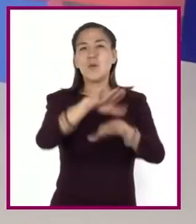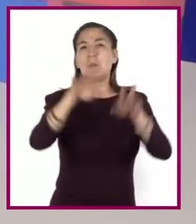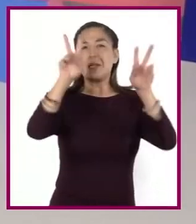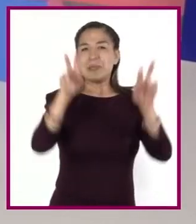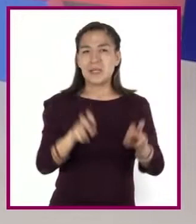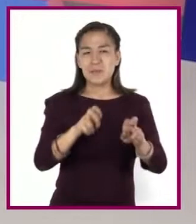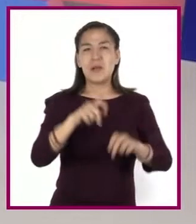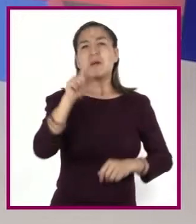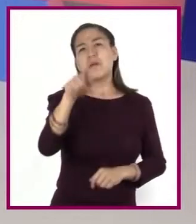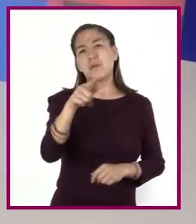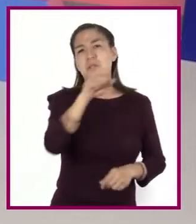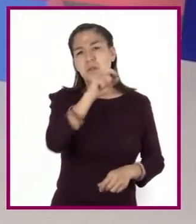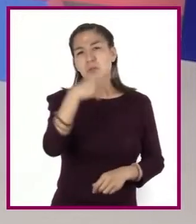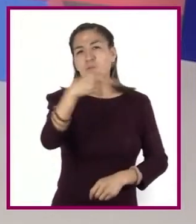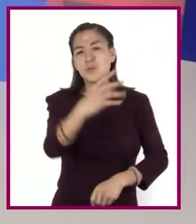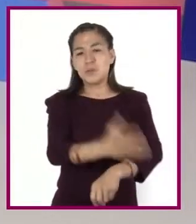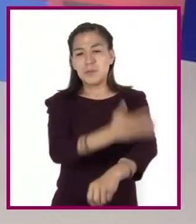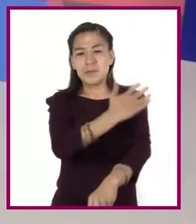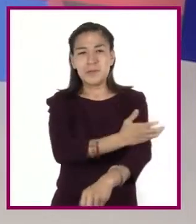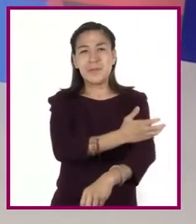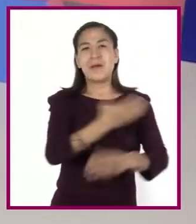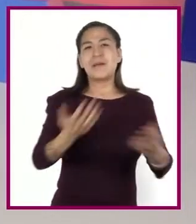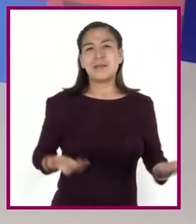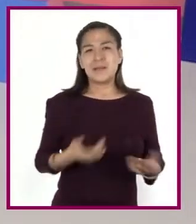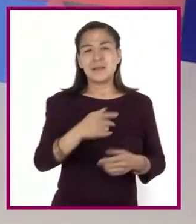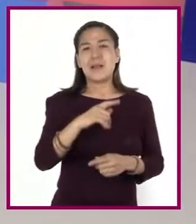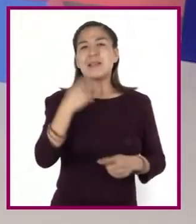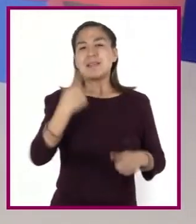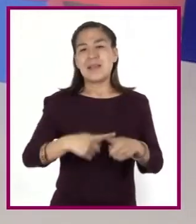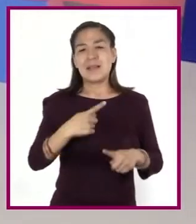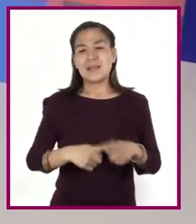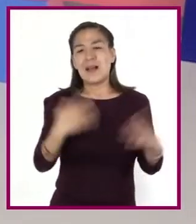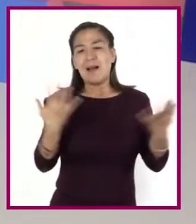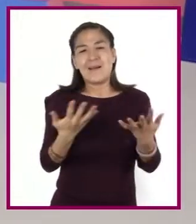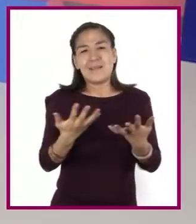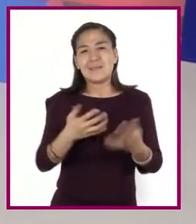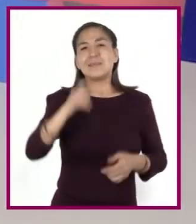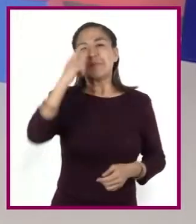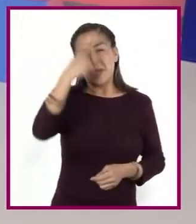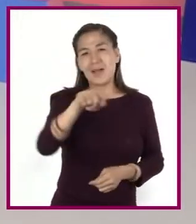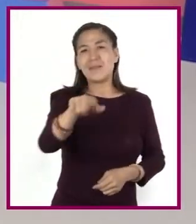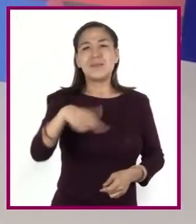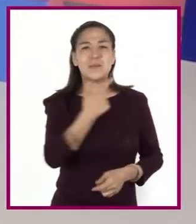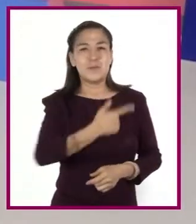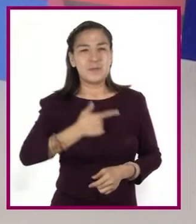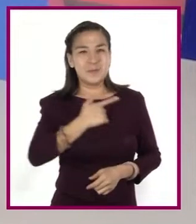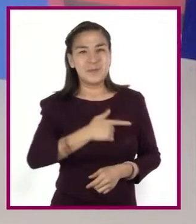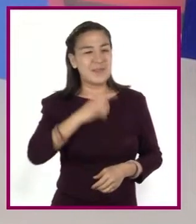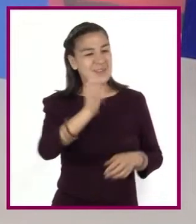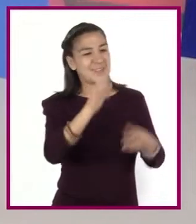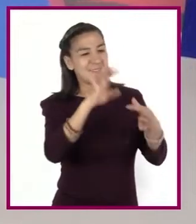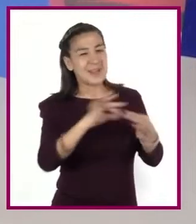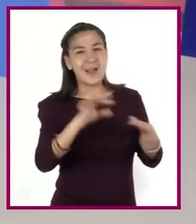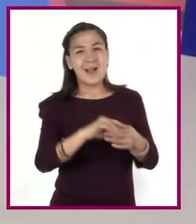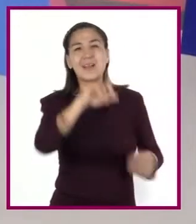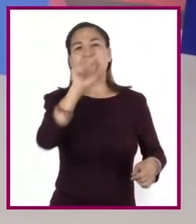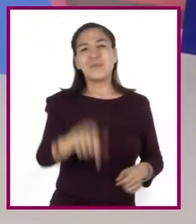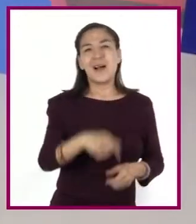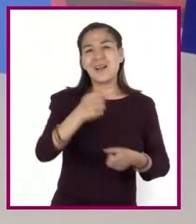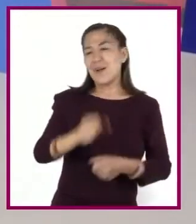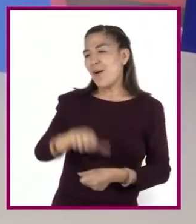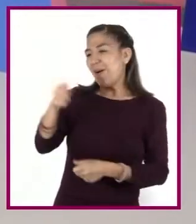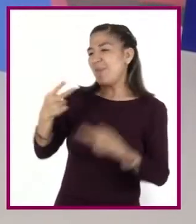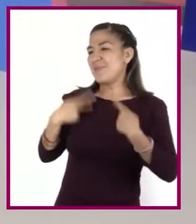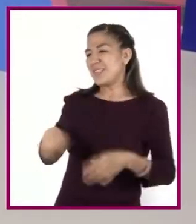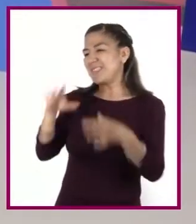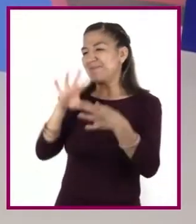o fueron sus propias compañeras o compañeros quienes lo hicieron y les gustó tanto que ustedes se lo contaron a alguien